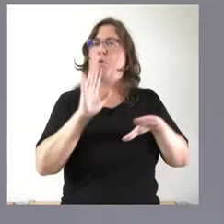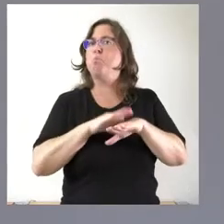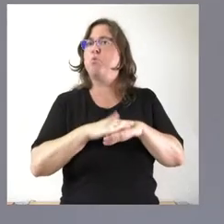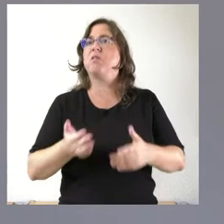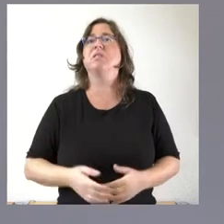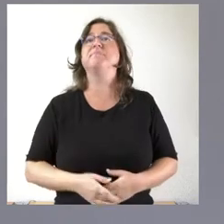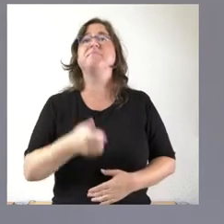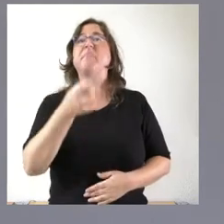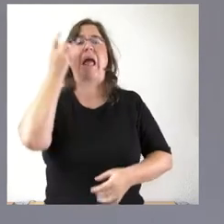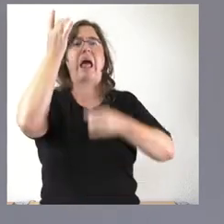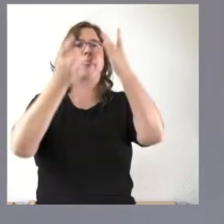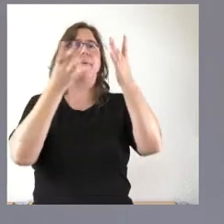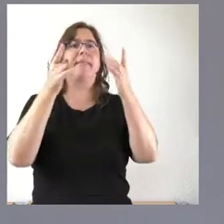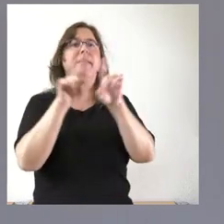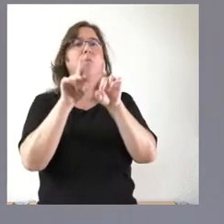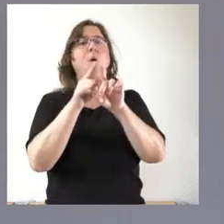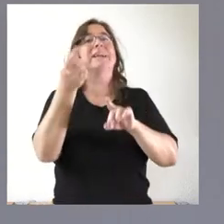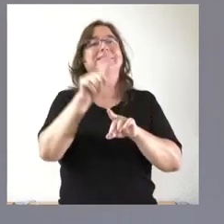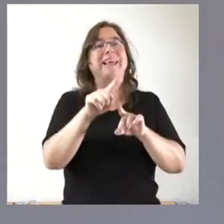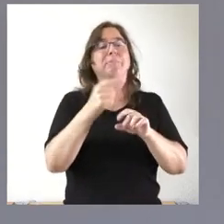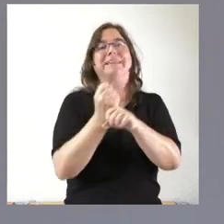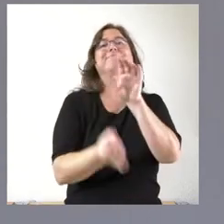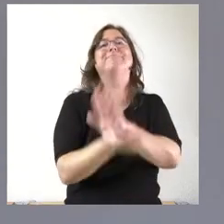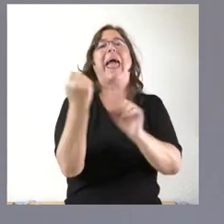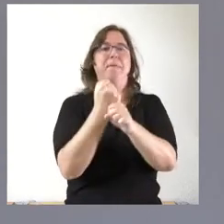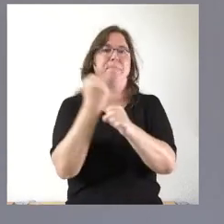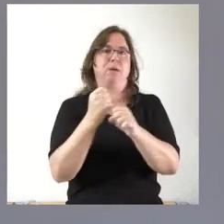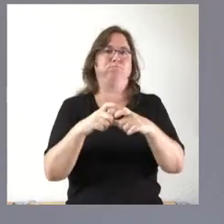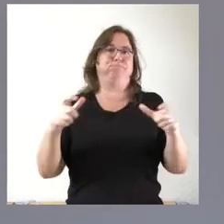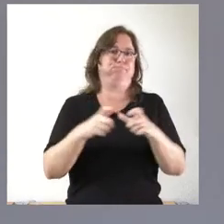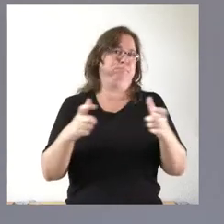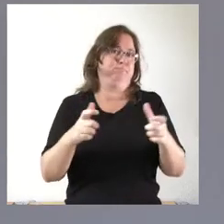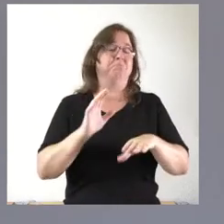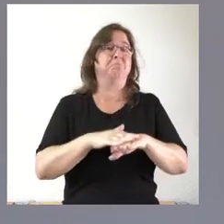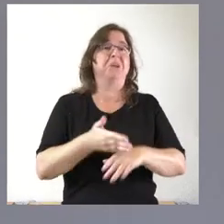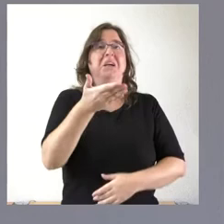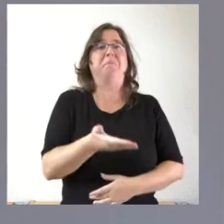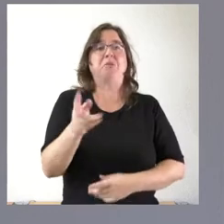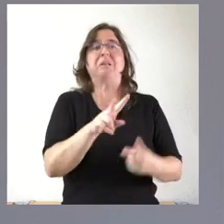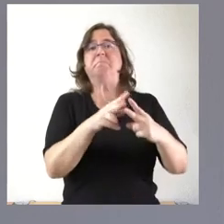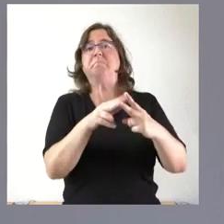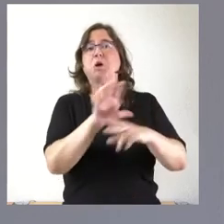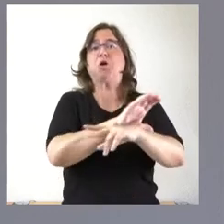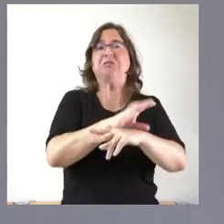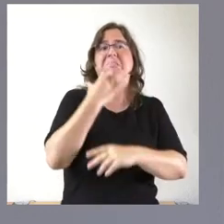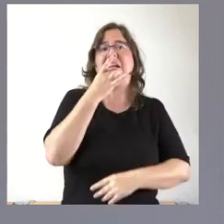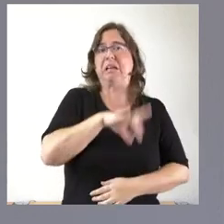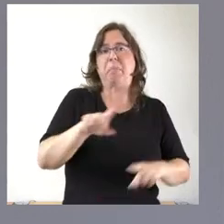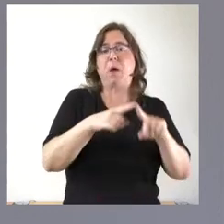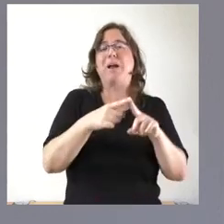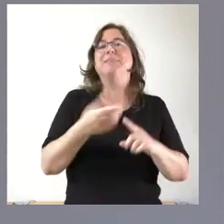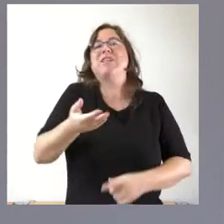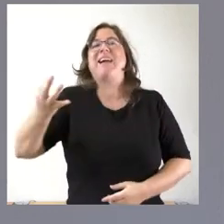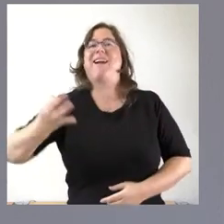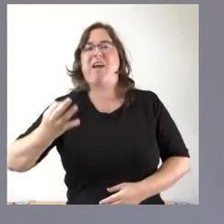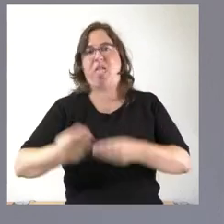es una actividad que también es creadora de empleo y, por tanto, aquí no es tan importante el quién, sino el qué. Y, lógicamente,